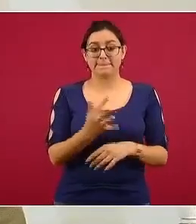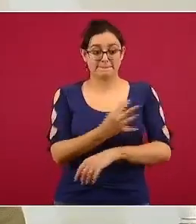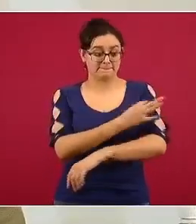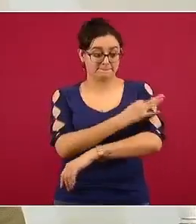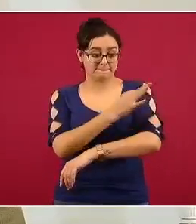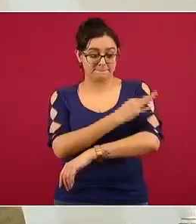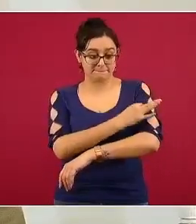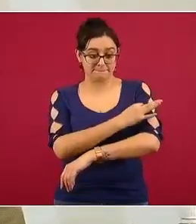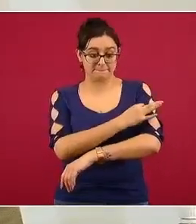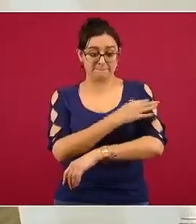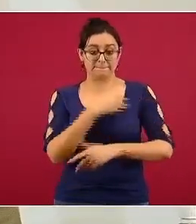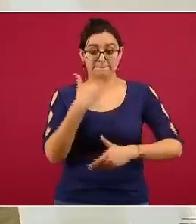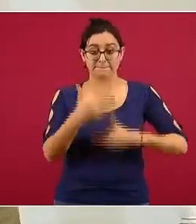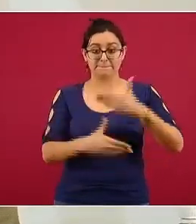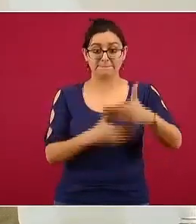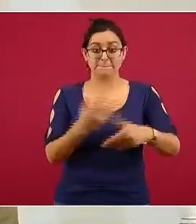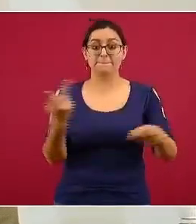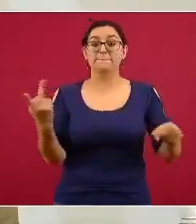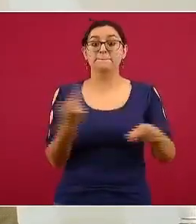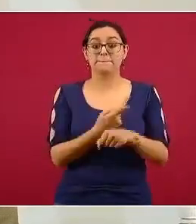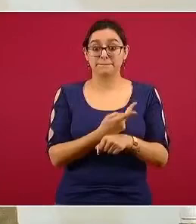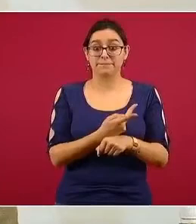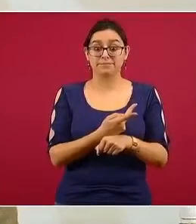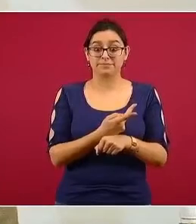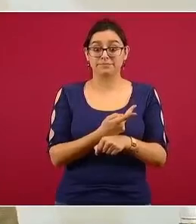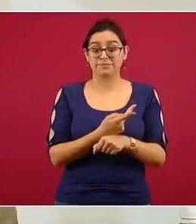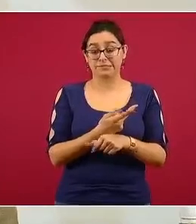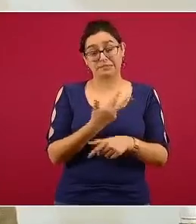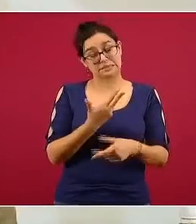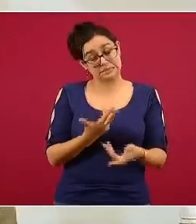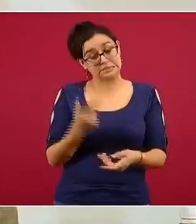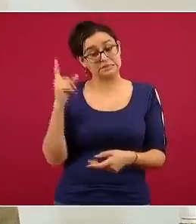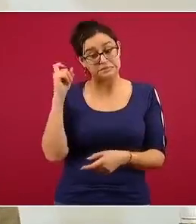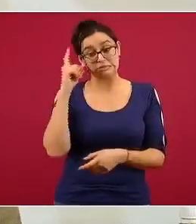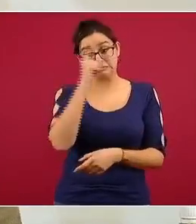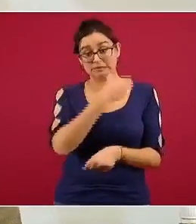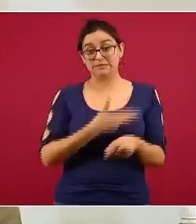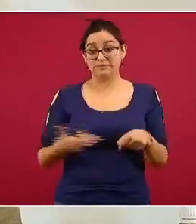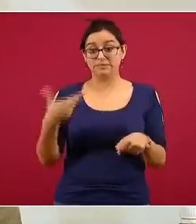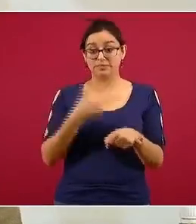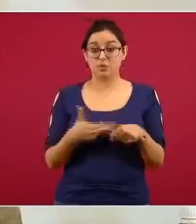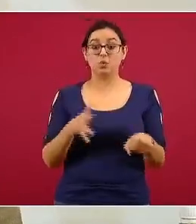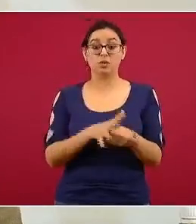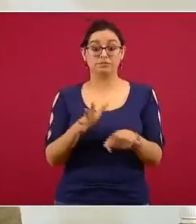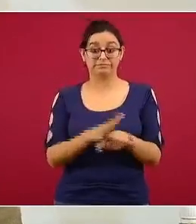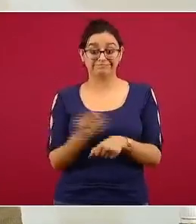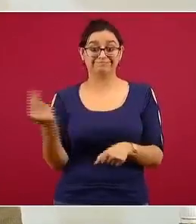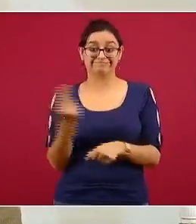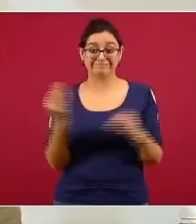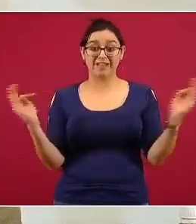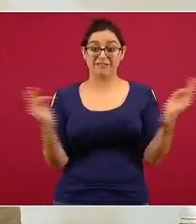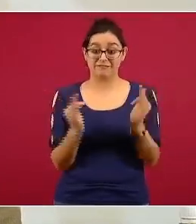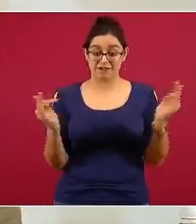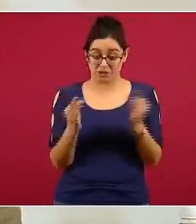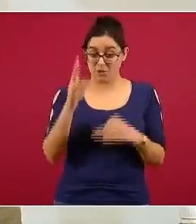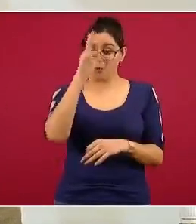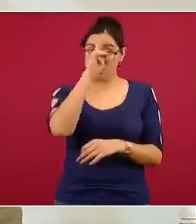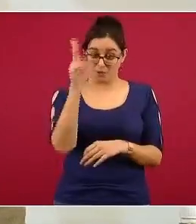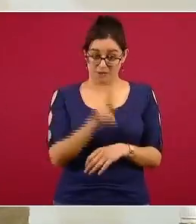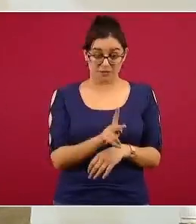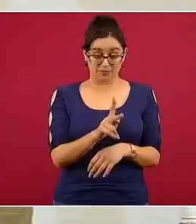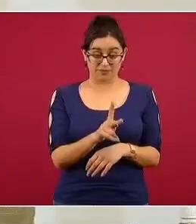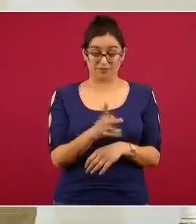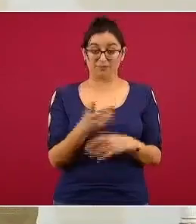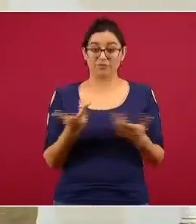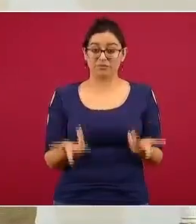tendrán en el futuro, también tiene una serie de restricciones logísticas, especialmente la red de frío. Entonces, también implica que